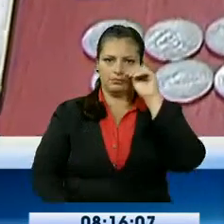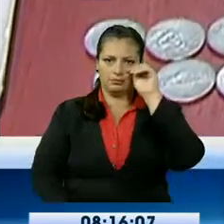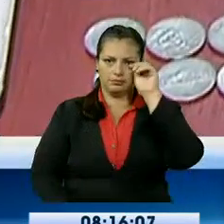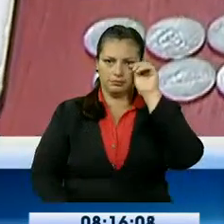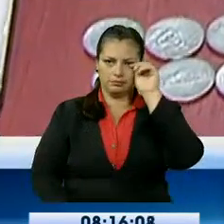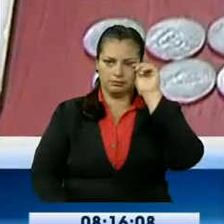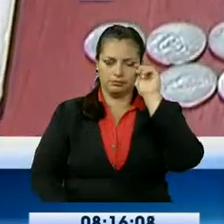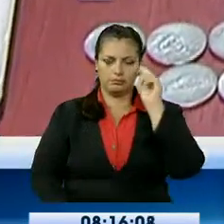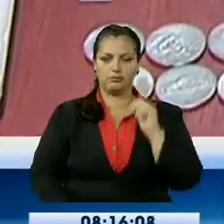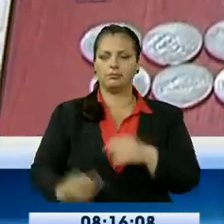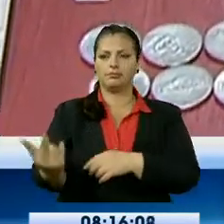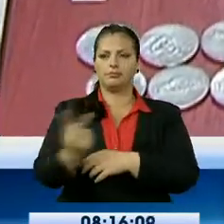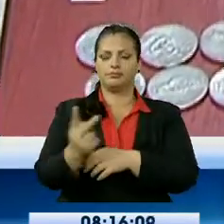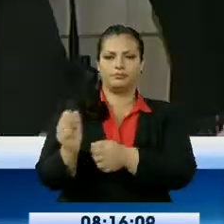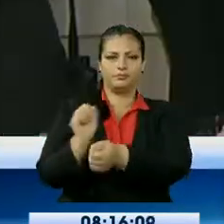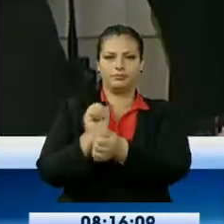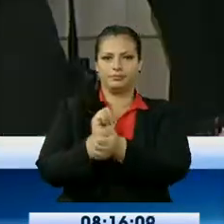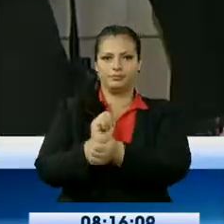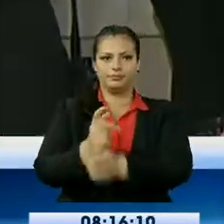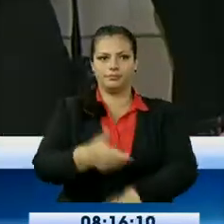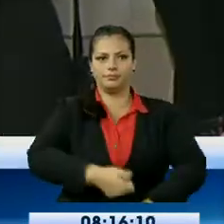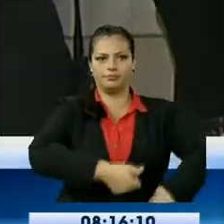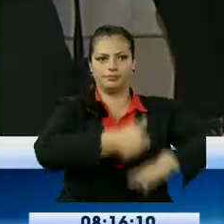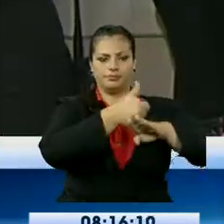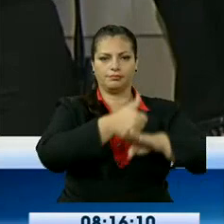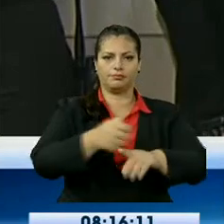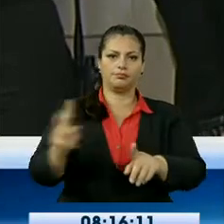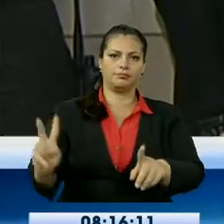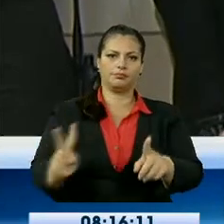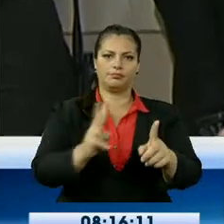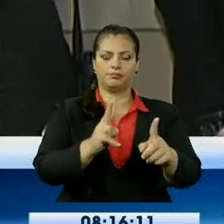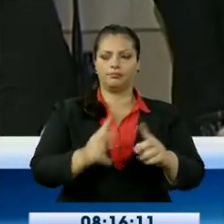la audiencia de formulación de cargos por